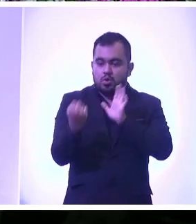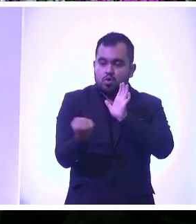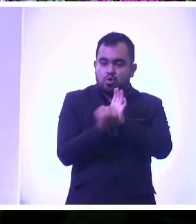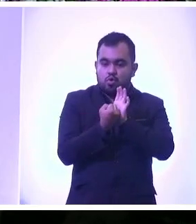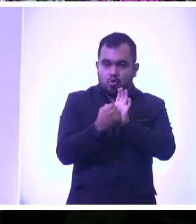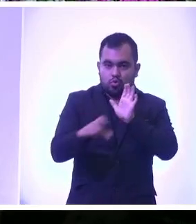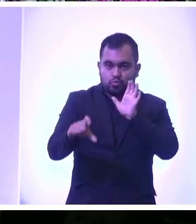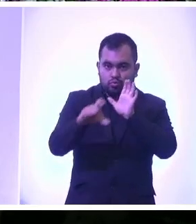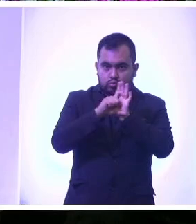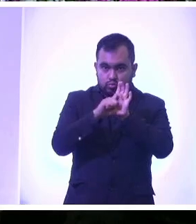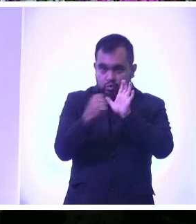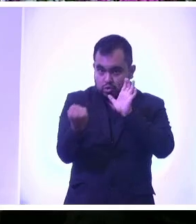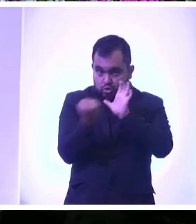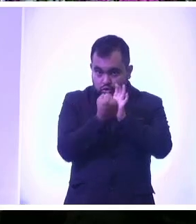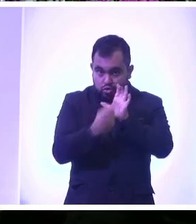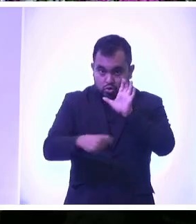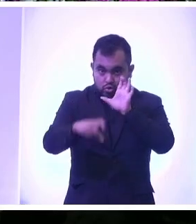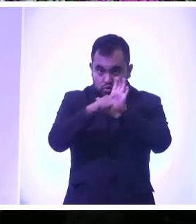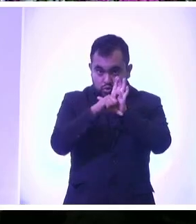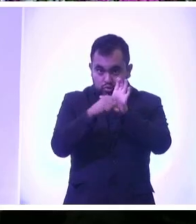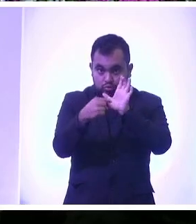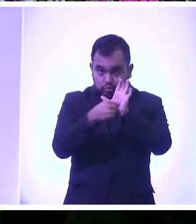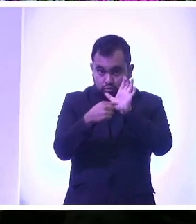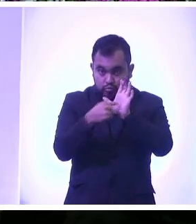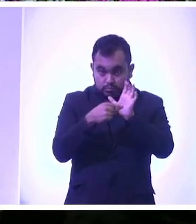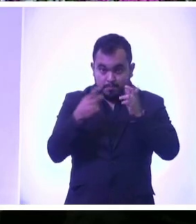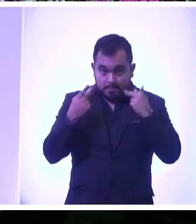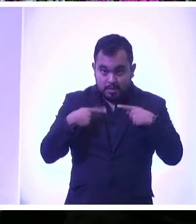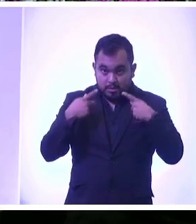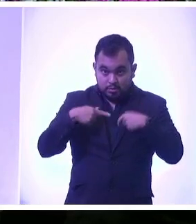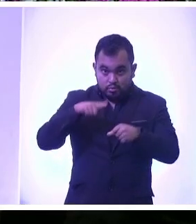Estos son considerados como un dato